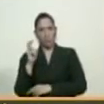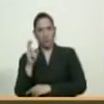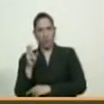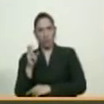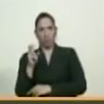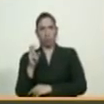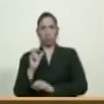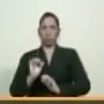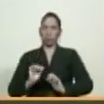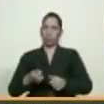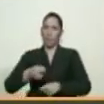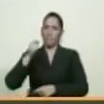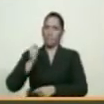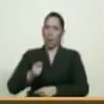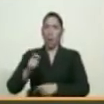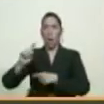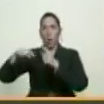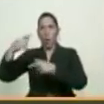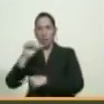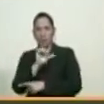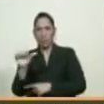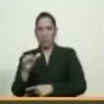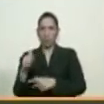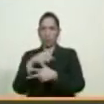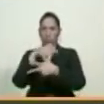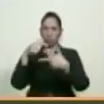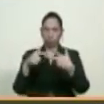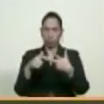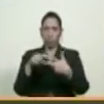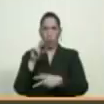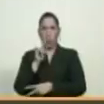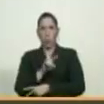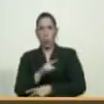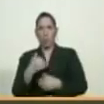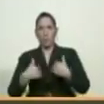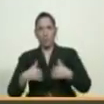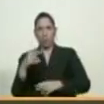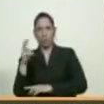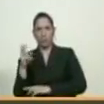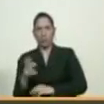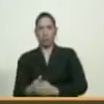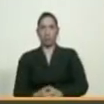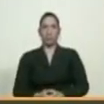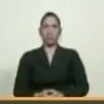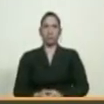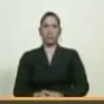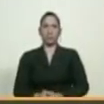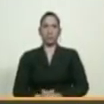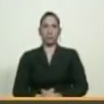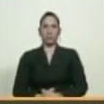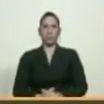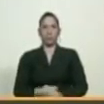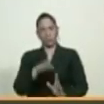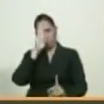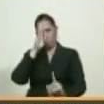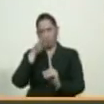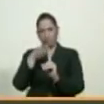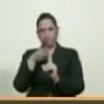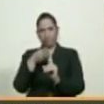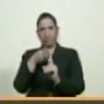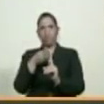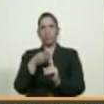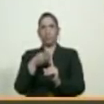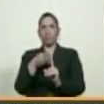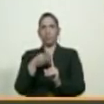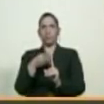para iniciar la semana que viene con tres operaciones del mercado cambiario, lunes, miércoles y viernes, con el objetivo de que en el mes de